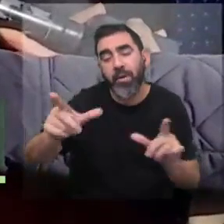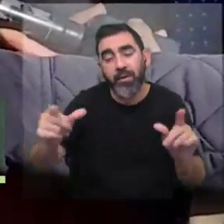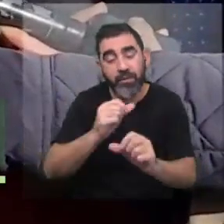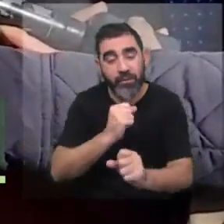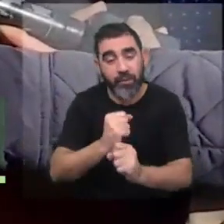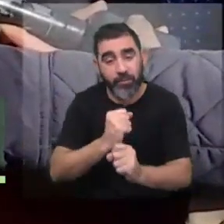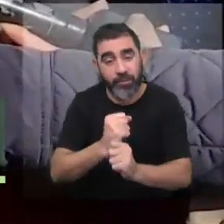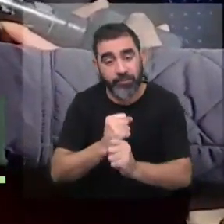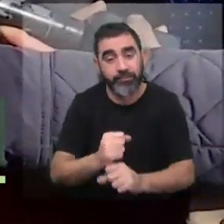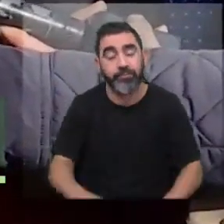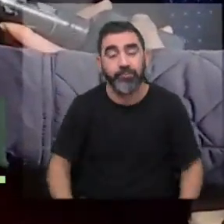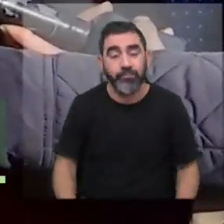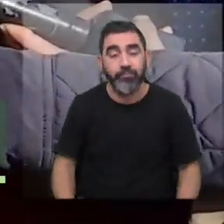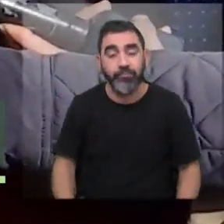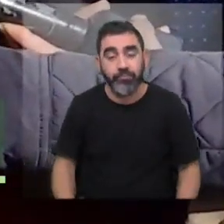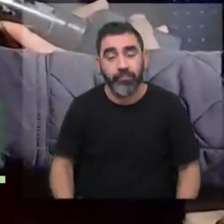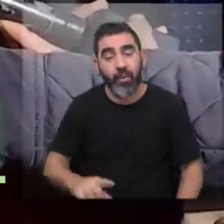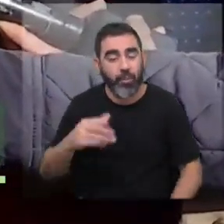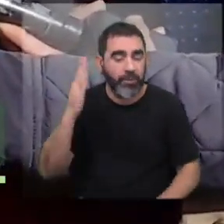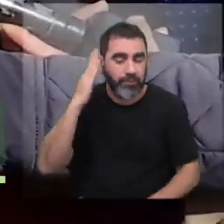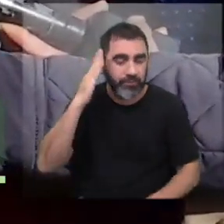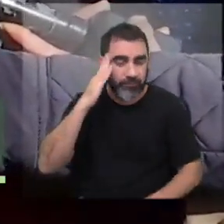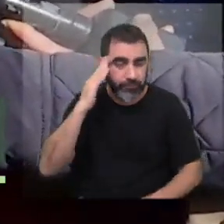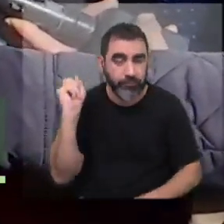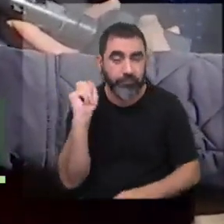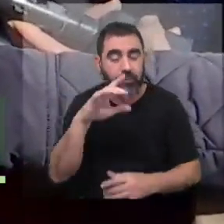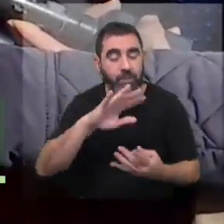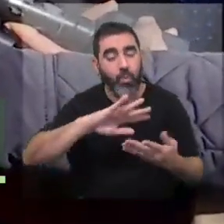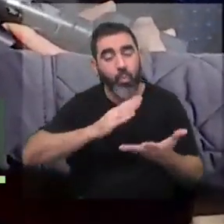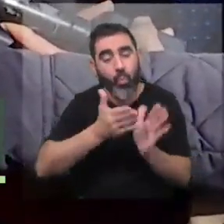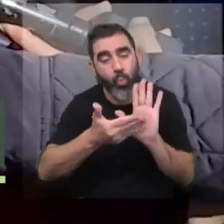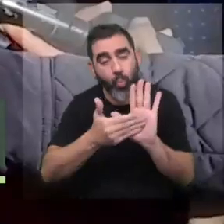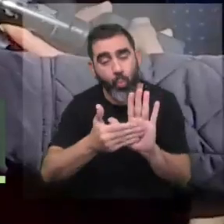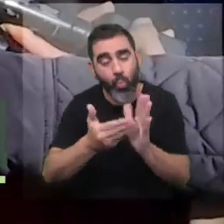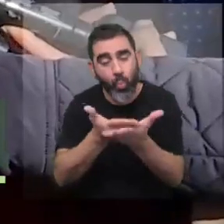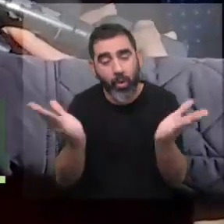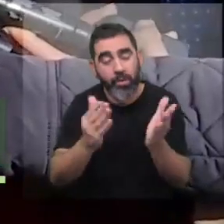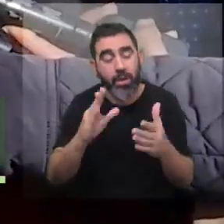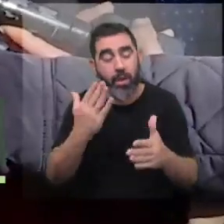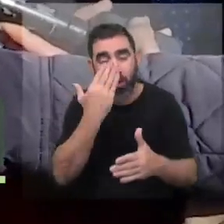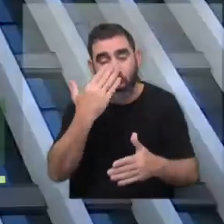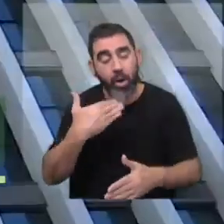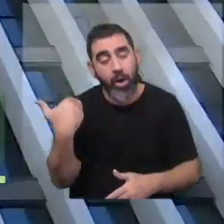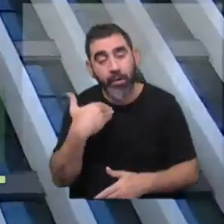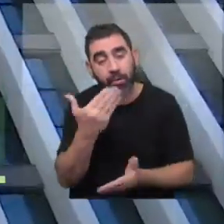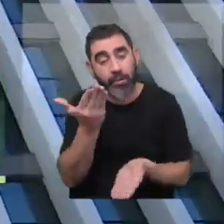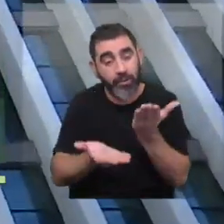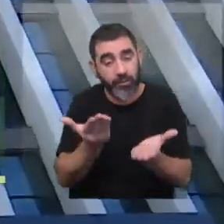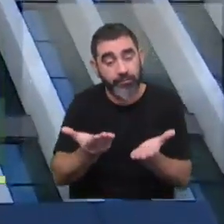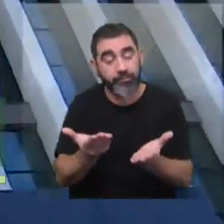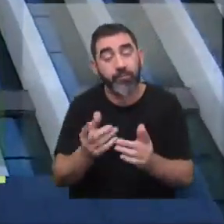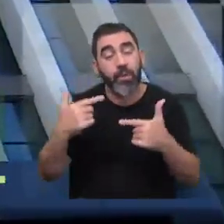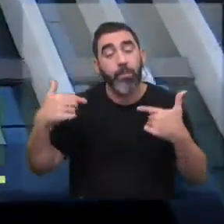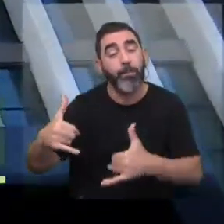trabajo y bueno después de eso ustedes ya saben lo que viene se envían las muestras a Córdoba para empezar a cotejar con la base de datos el ministro de